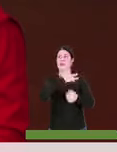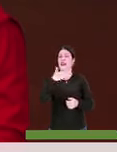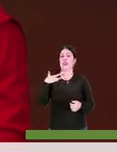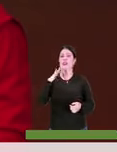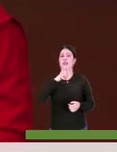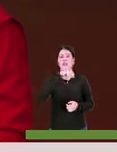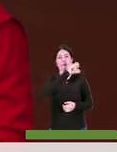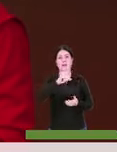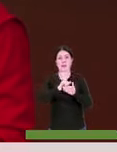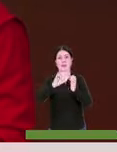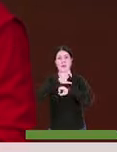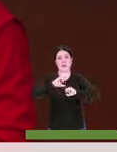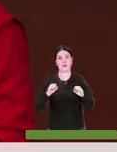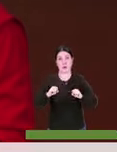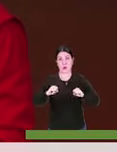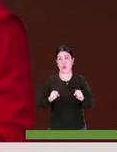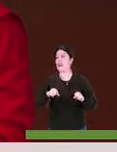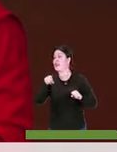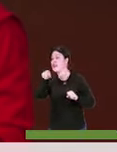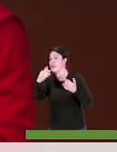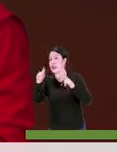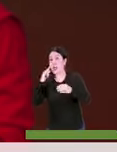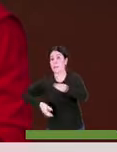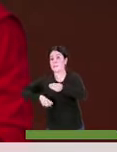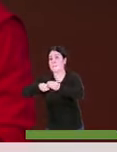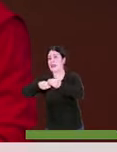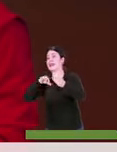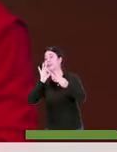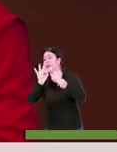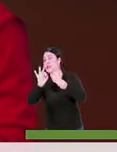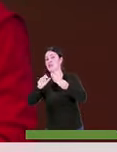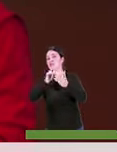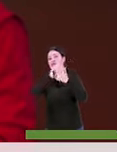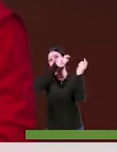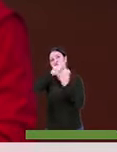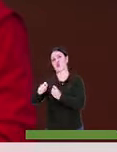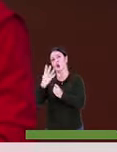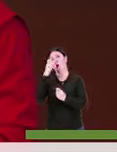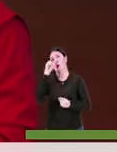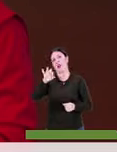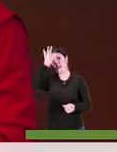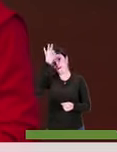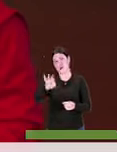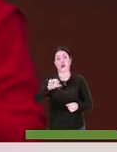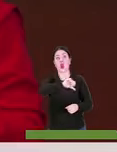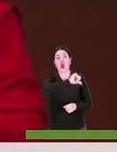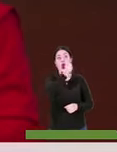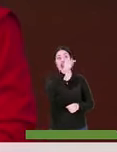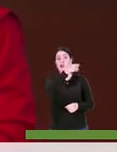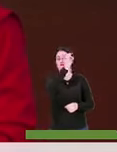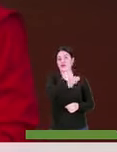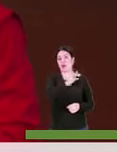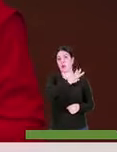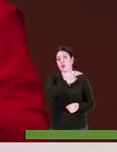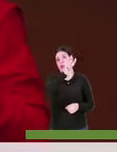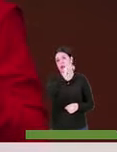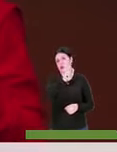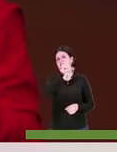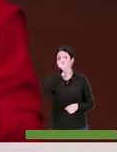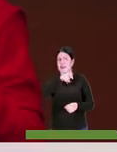que los particulares, que sumados los tres, aportan el 40% y la carga el 38%, empiecen a hacer su aporte también,